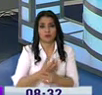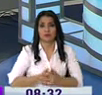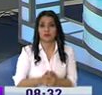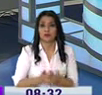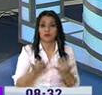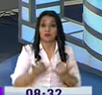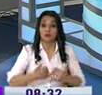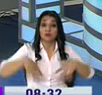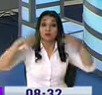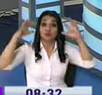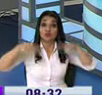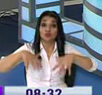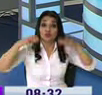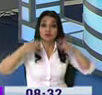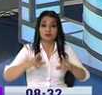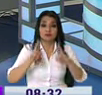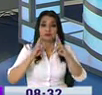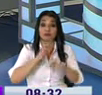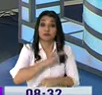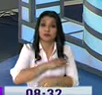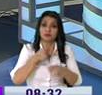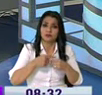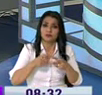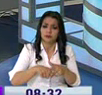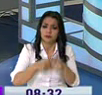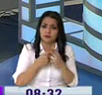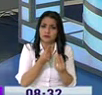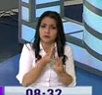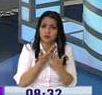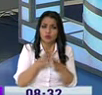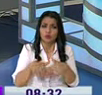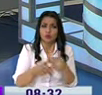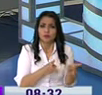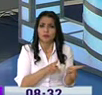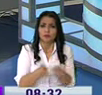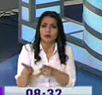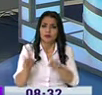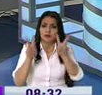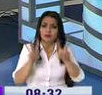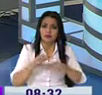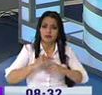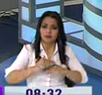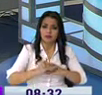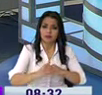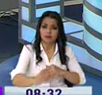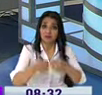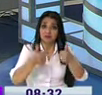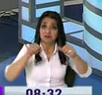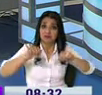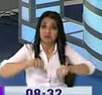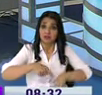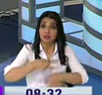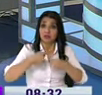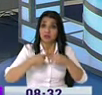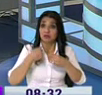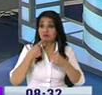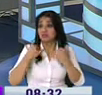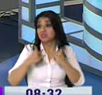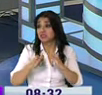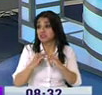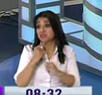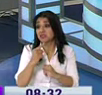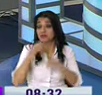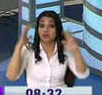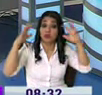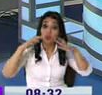lluvias, ojalá también el municipio ya empiece a contarnos cómo le fue con el tema de la repavimentación de la ciudad, ¿no? Lo están haciendo, ¿no? Con lluvia y todo lo